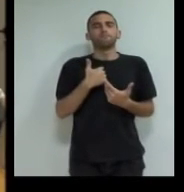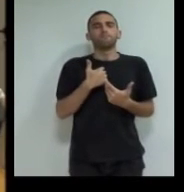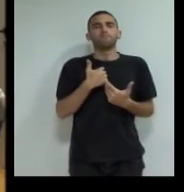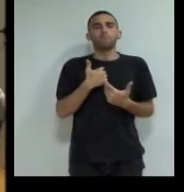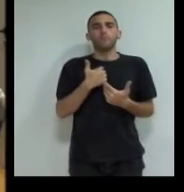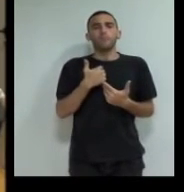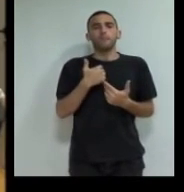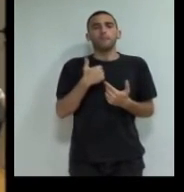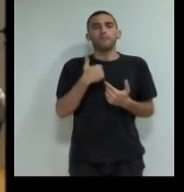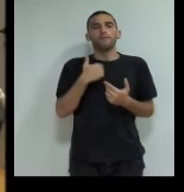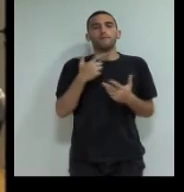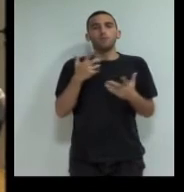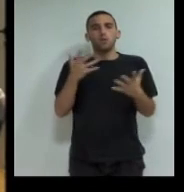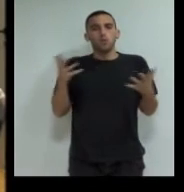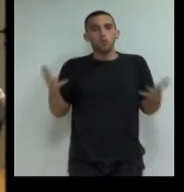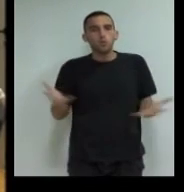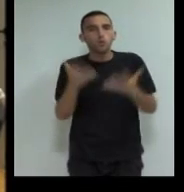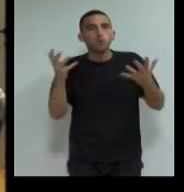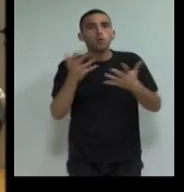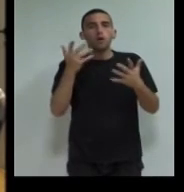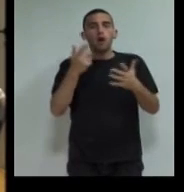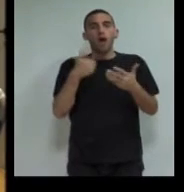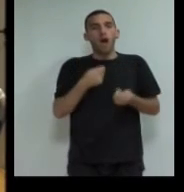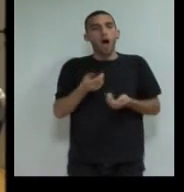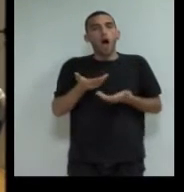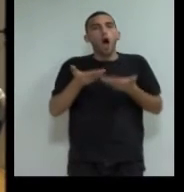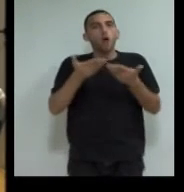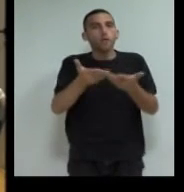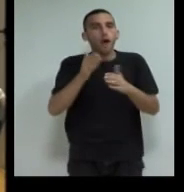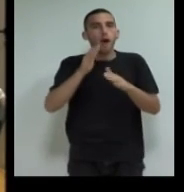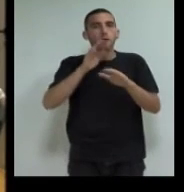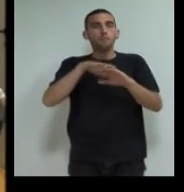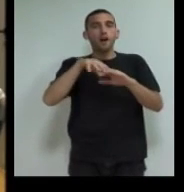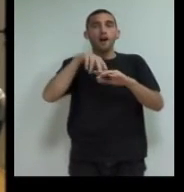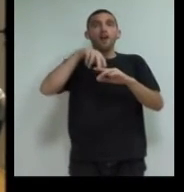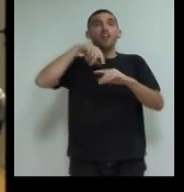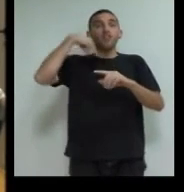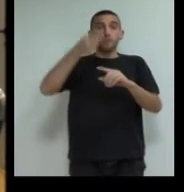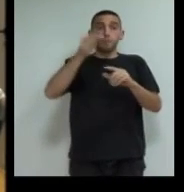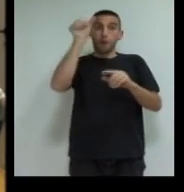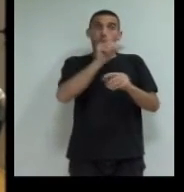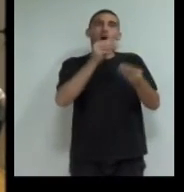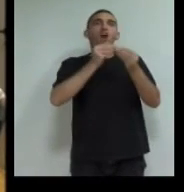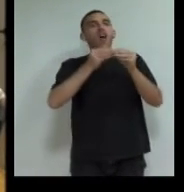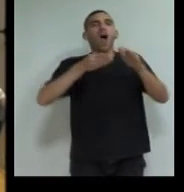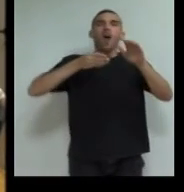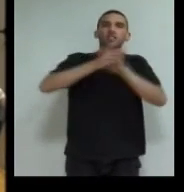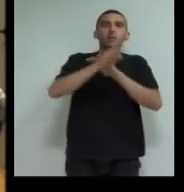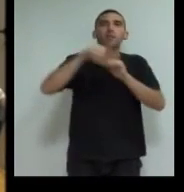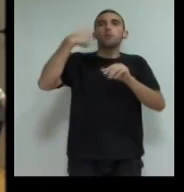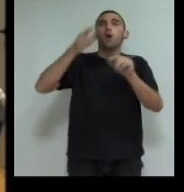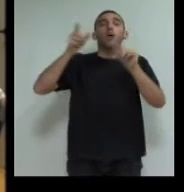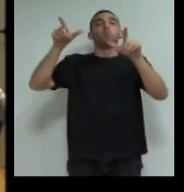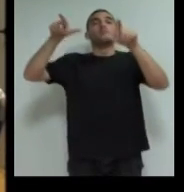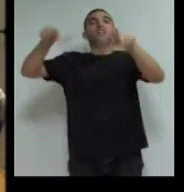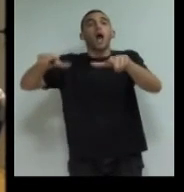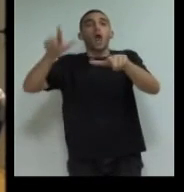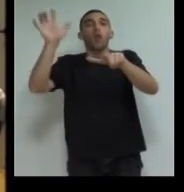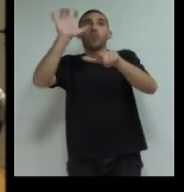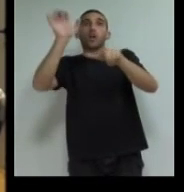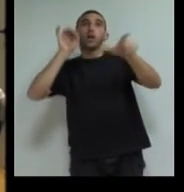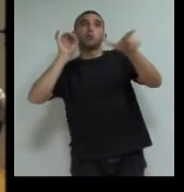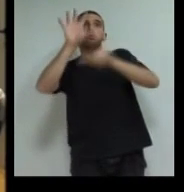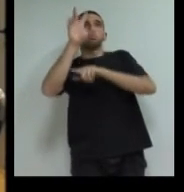potenciar o dar ayudas para que las películas sean accesibles y luego los cines no lo son? Si no hay sitios donde podamos emitir